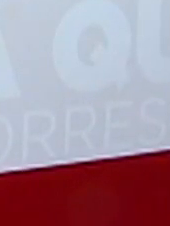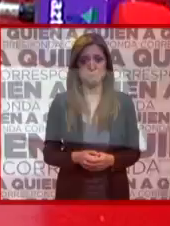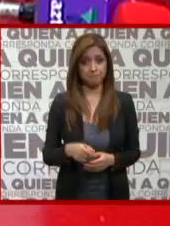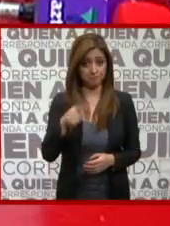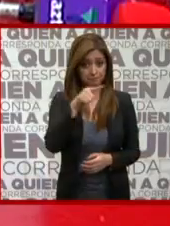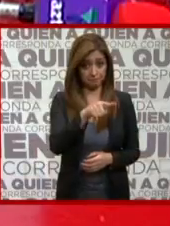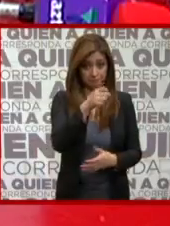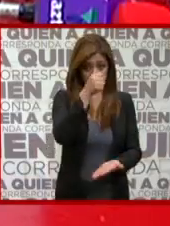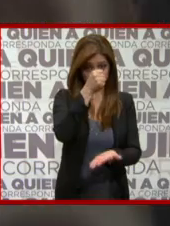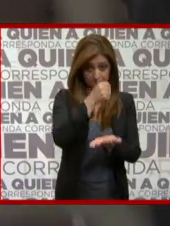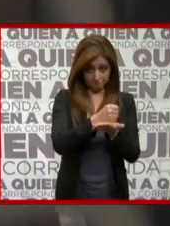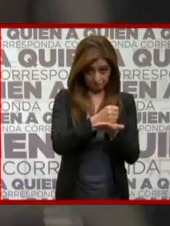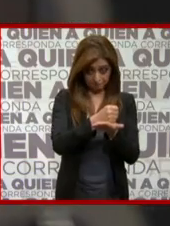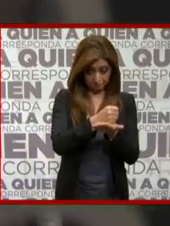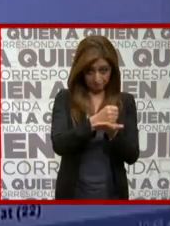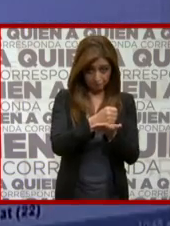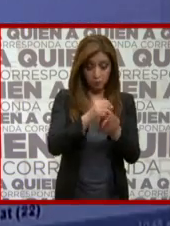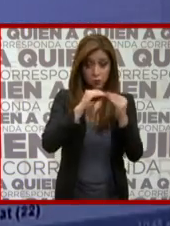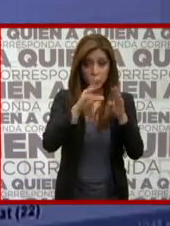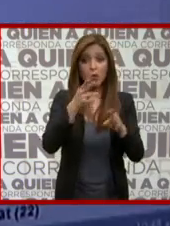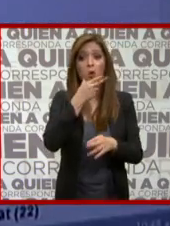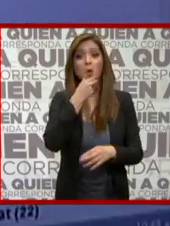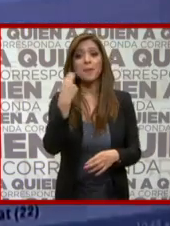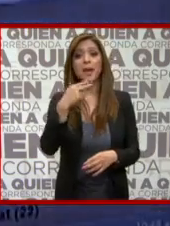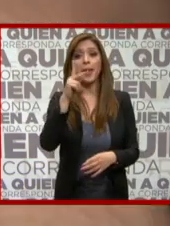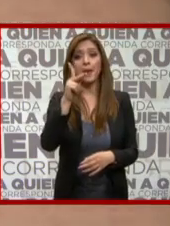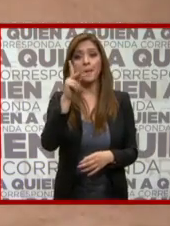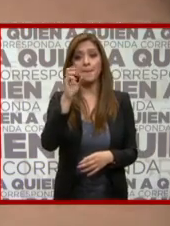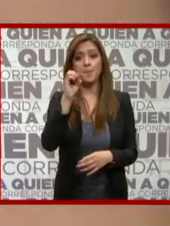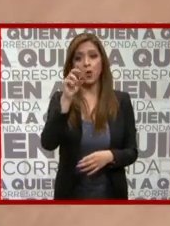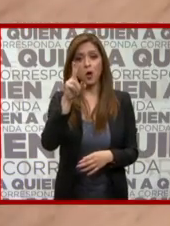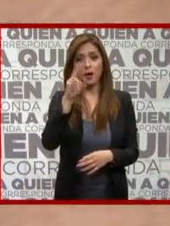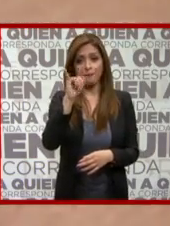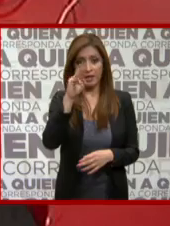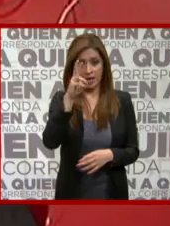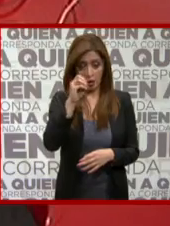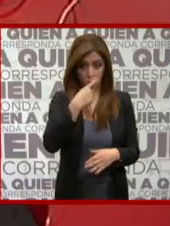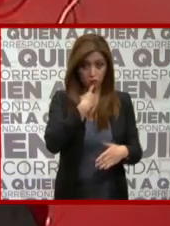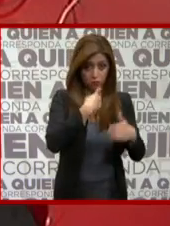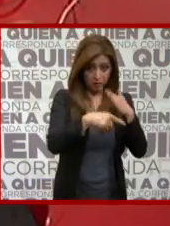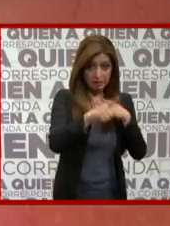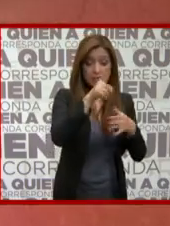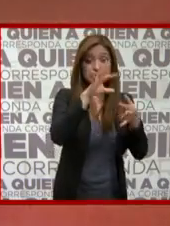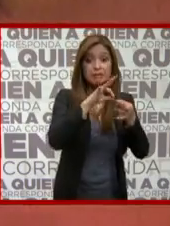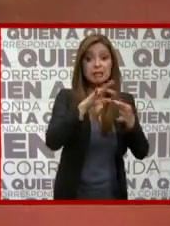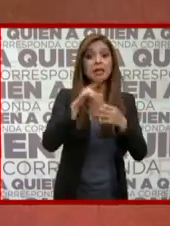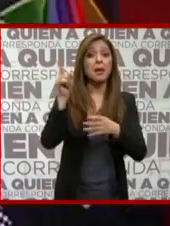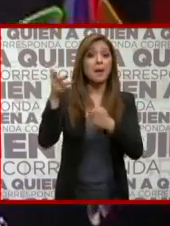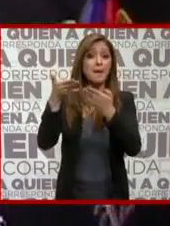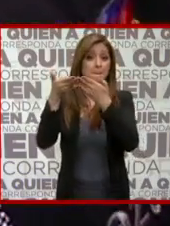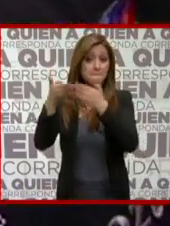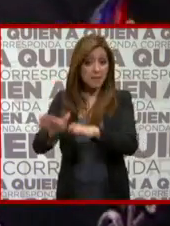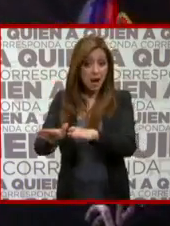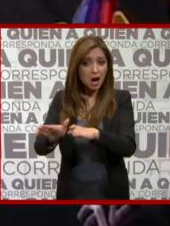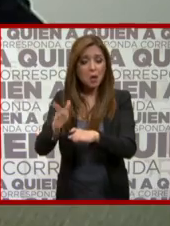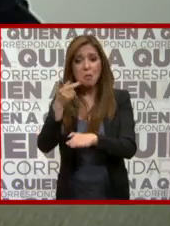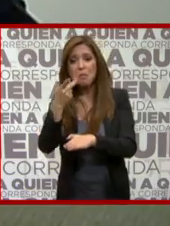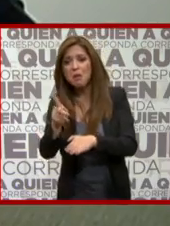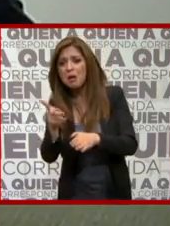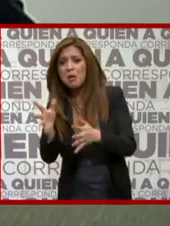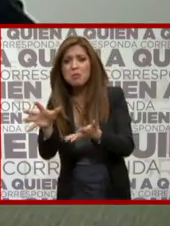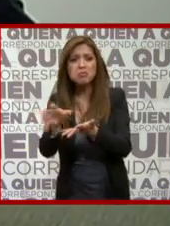Del programa A Quien Corresponda, Porfirio García Nava hizo su denuncia sobre un pago a una institución bancaria que no se veía